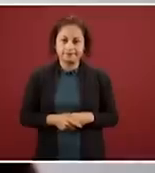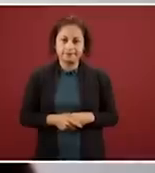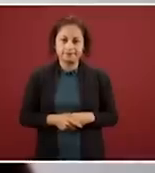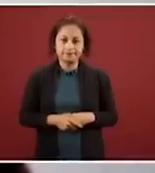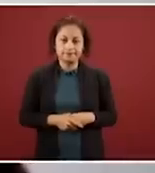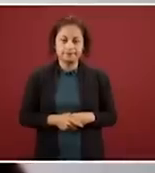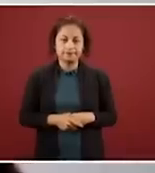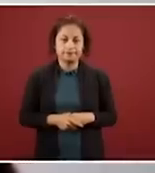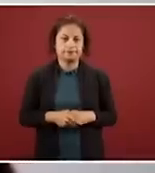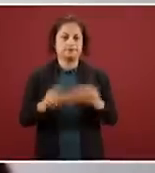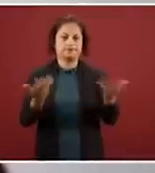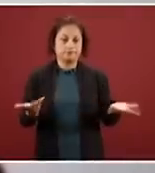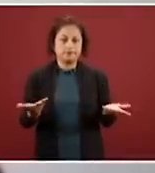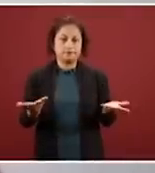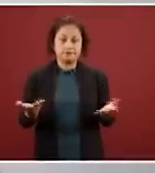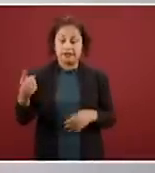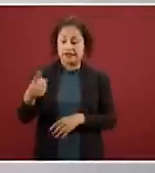pasar de 100,000 elementos